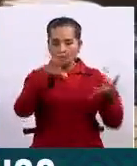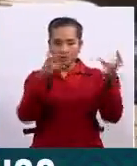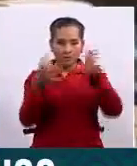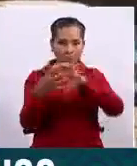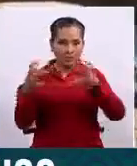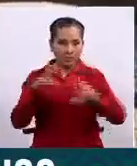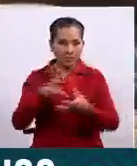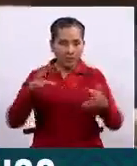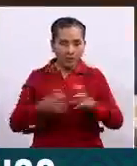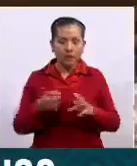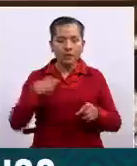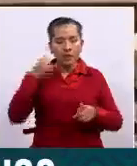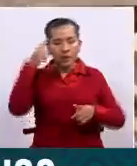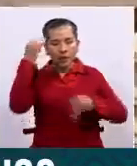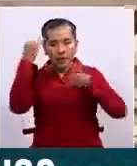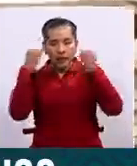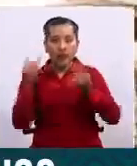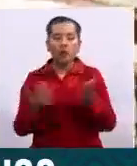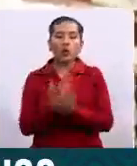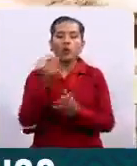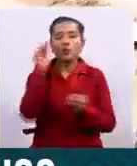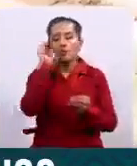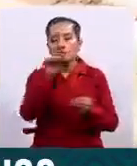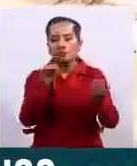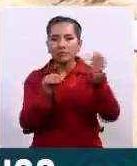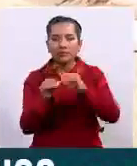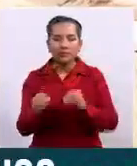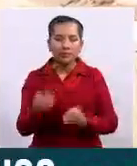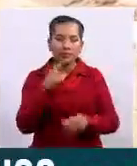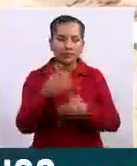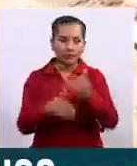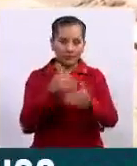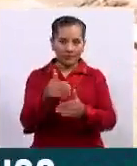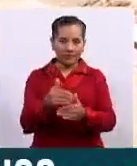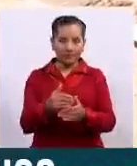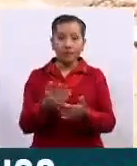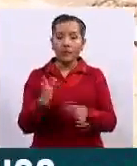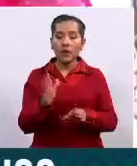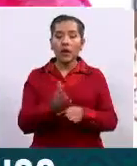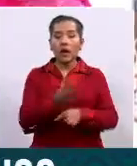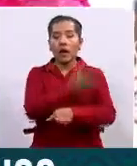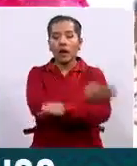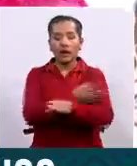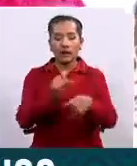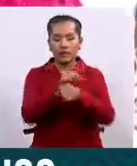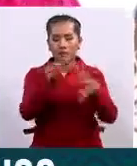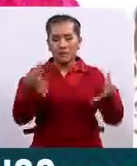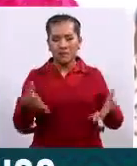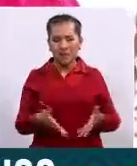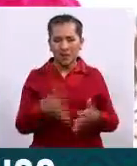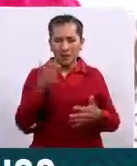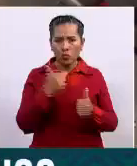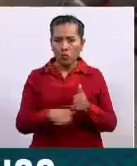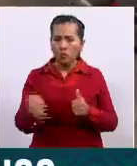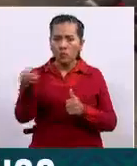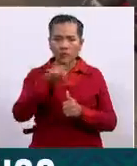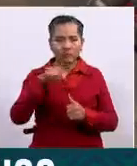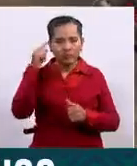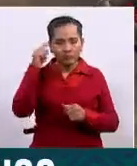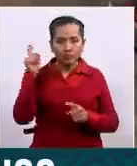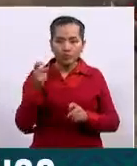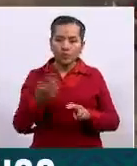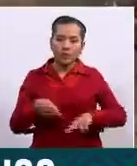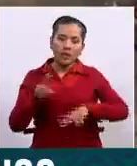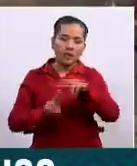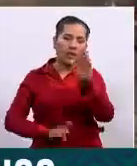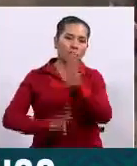va viniendo la idea y le vamos poniendo nuevos adornos. Durante y después de la pandemia, Codemoa notó la mayor necesidad de fortalecer el sector